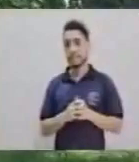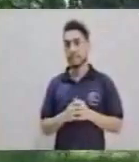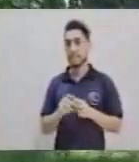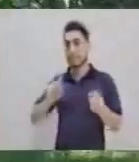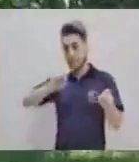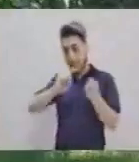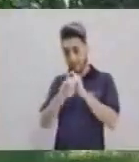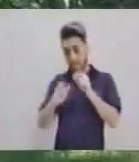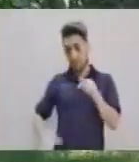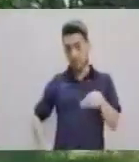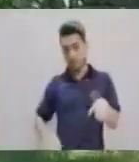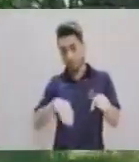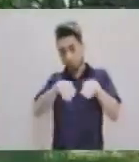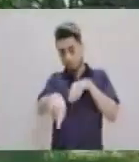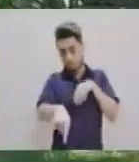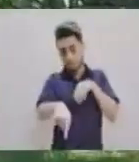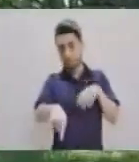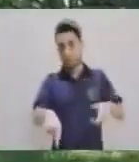Cambiamos.